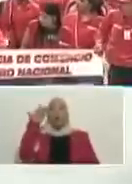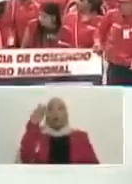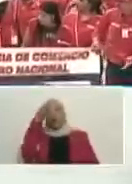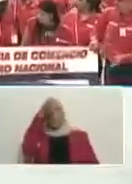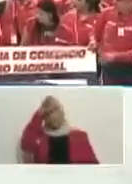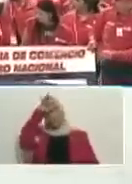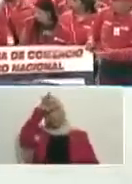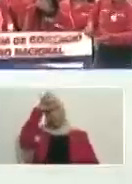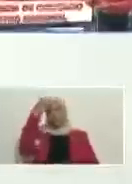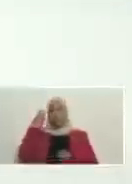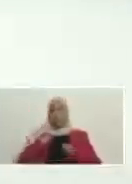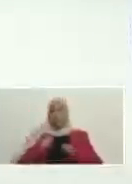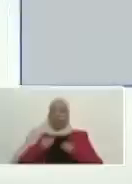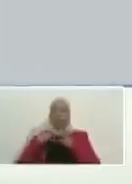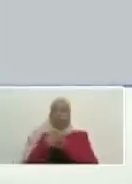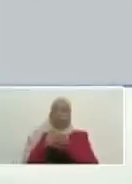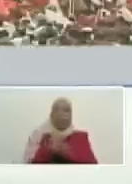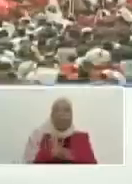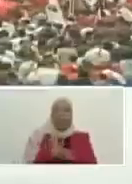la vida.